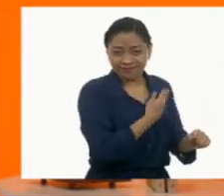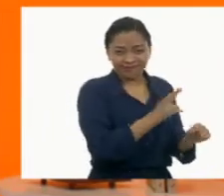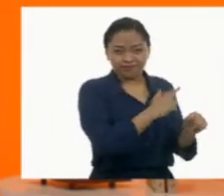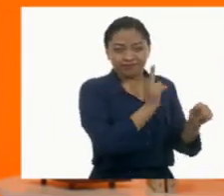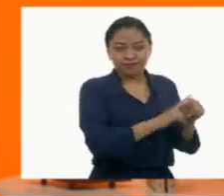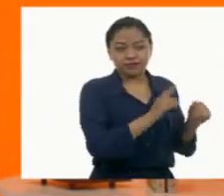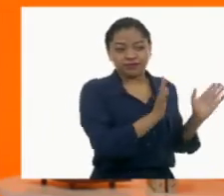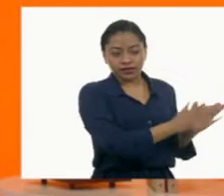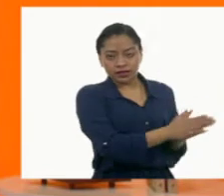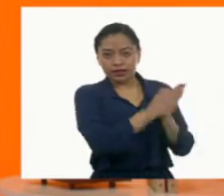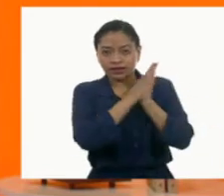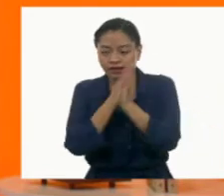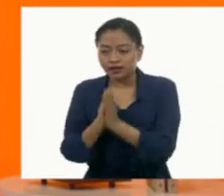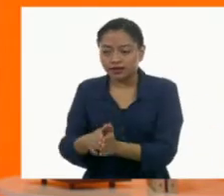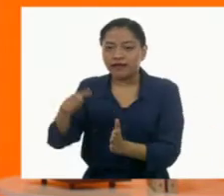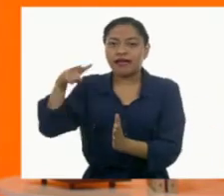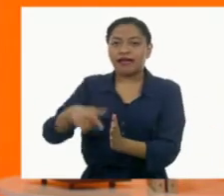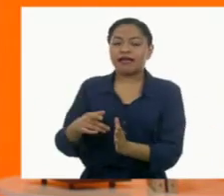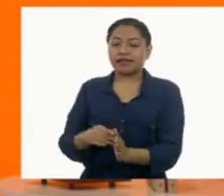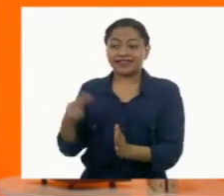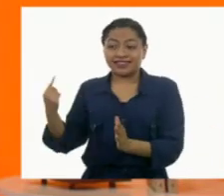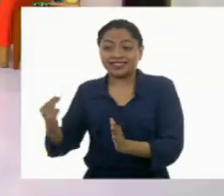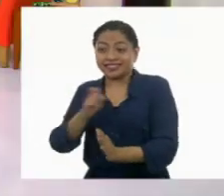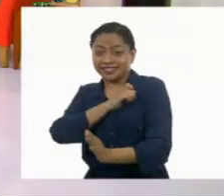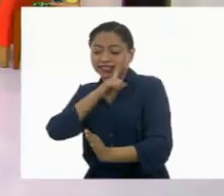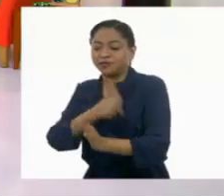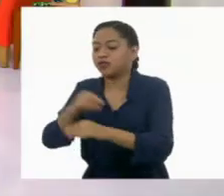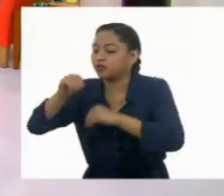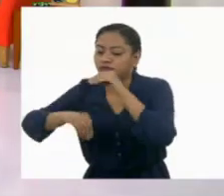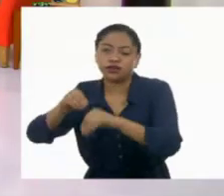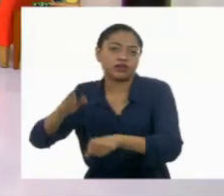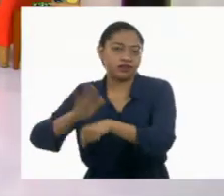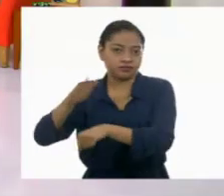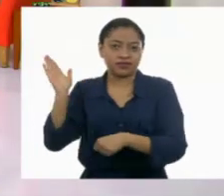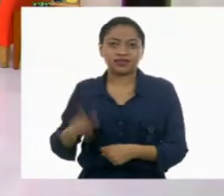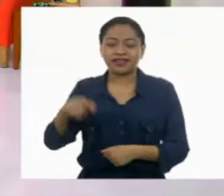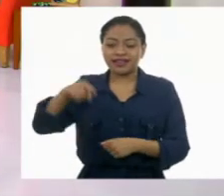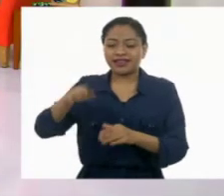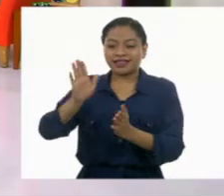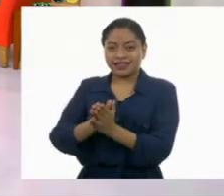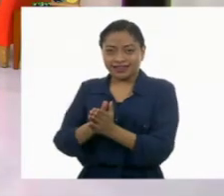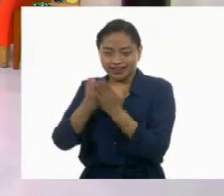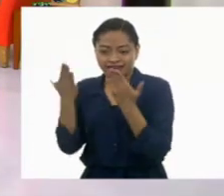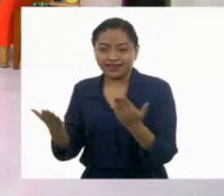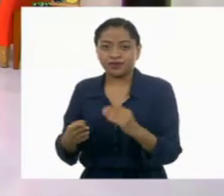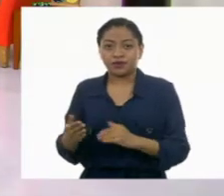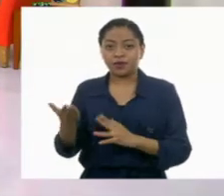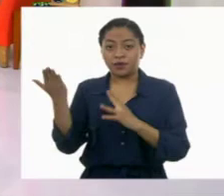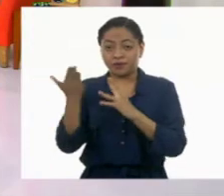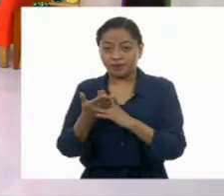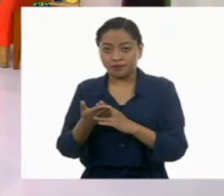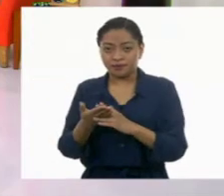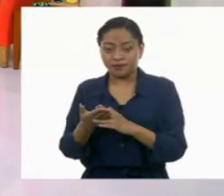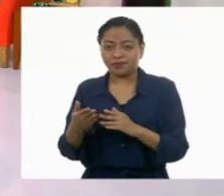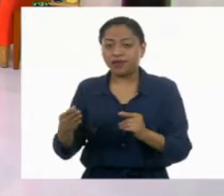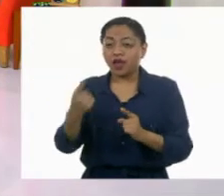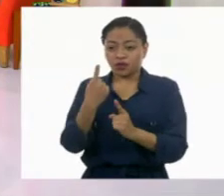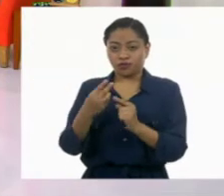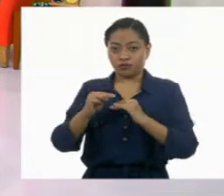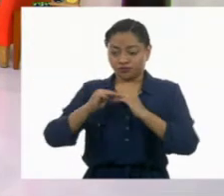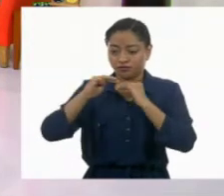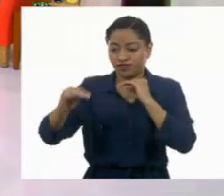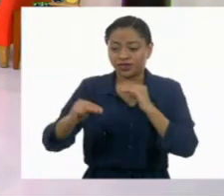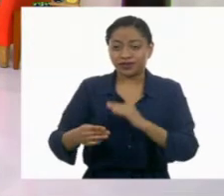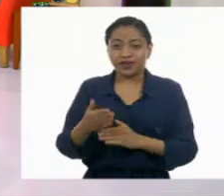pero especial para los niños con baja visión. Ok. Es decir, este libro de medio metro se le llama macrotipo a este libro. Así